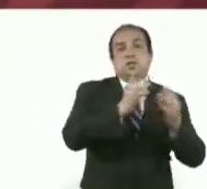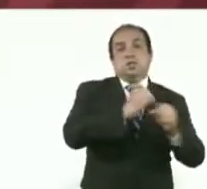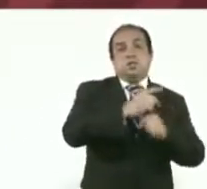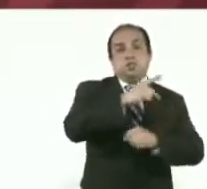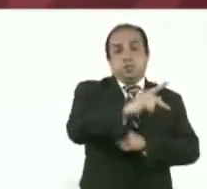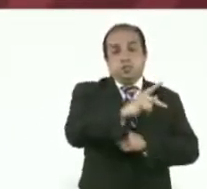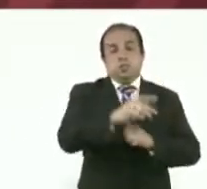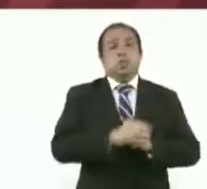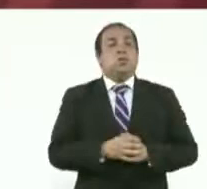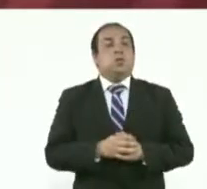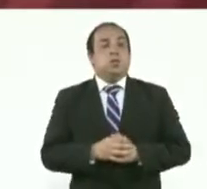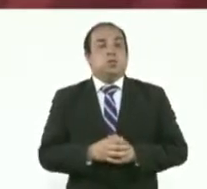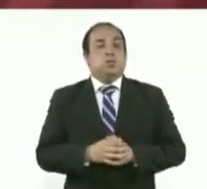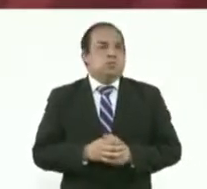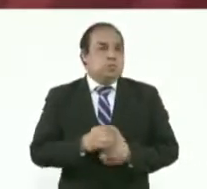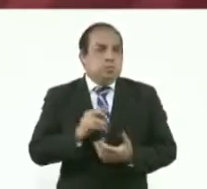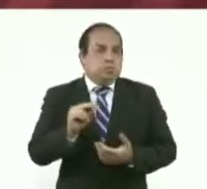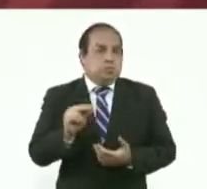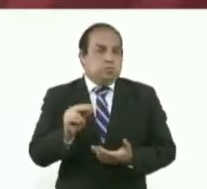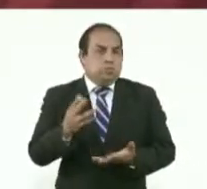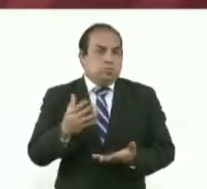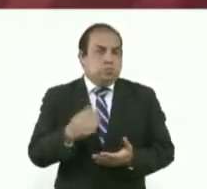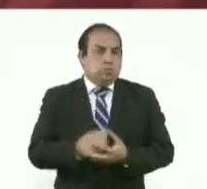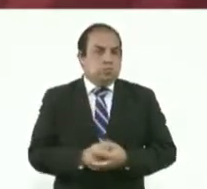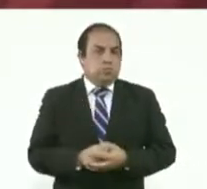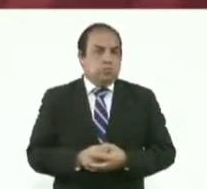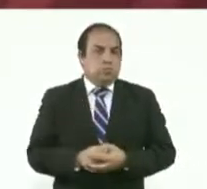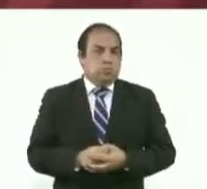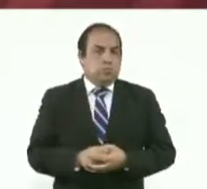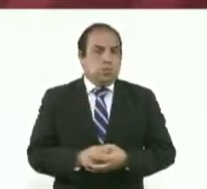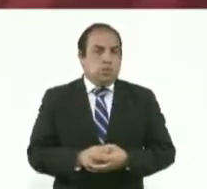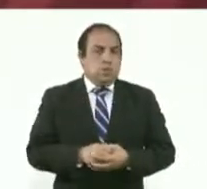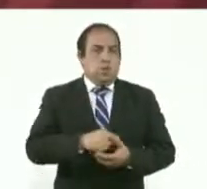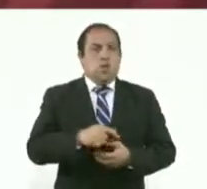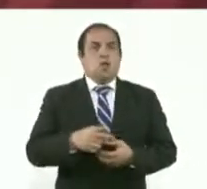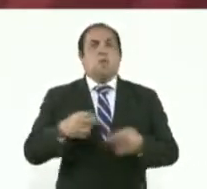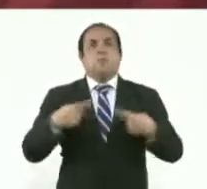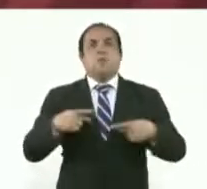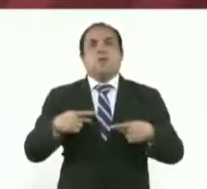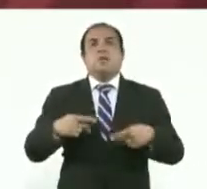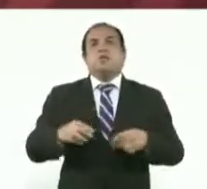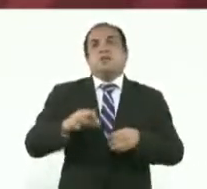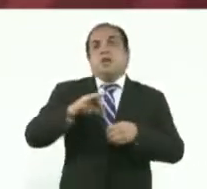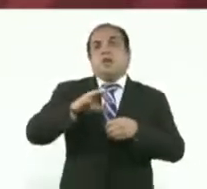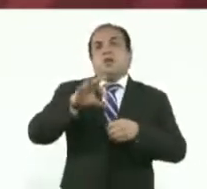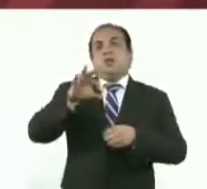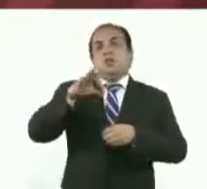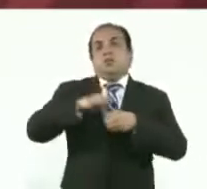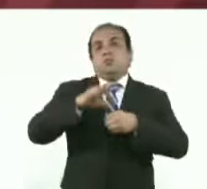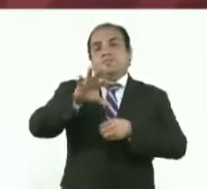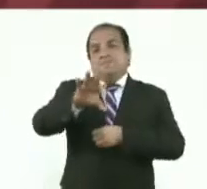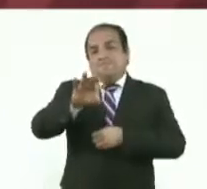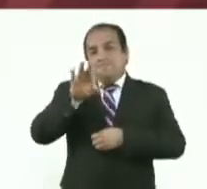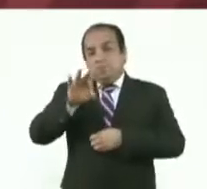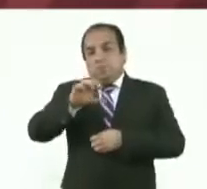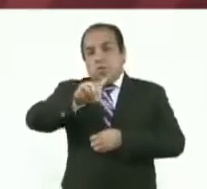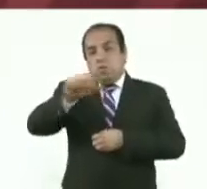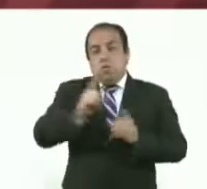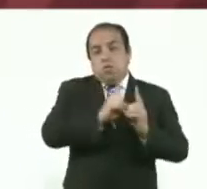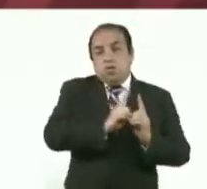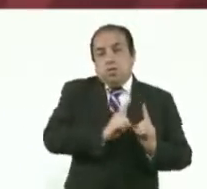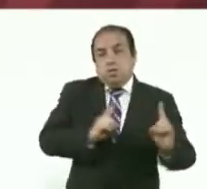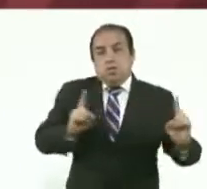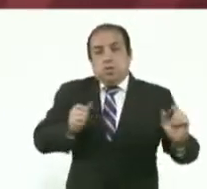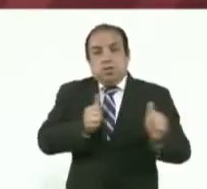muy cerca de sus comunidades. No es posible que una persona sea electa y después se aleje de su